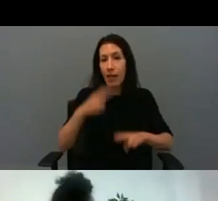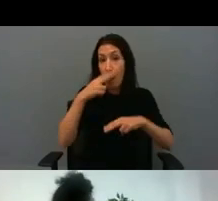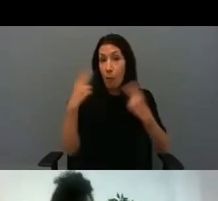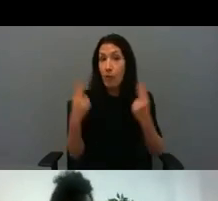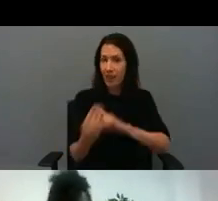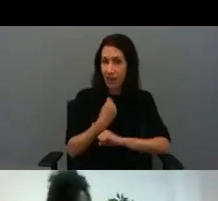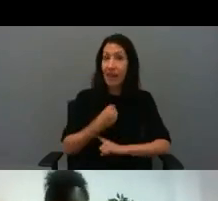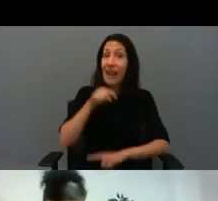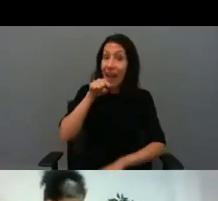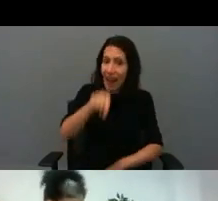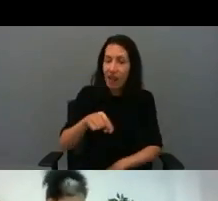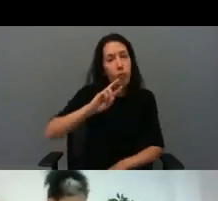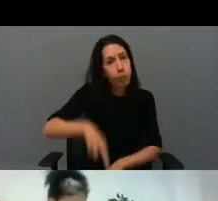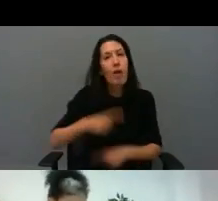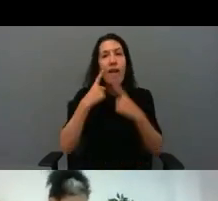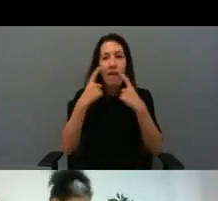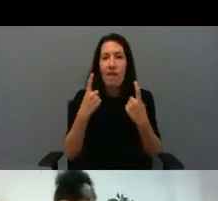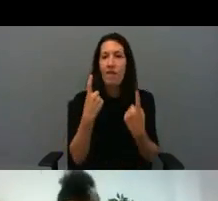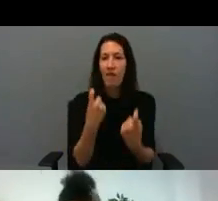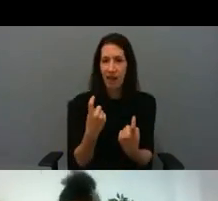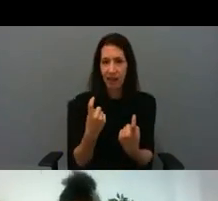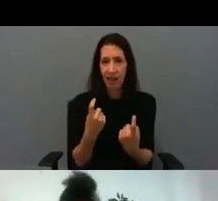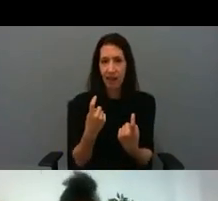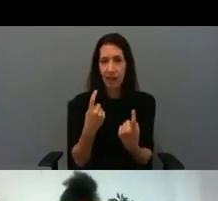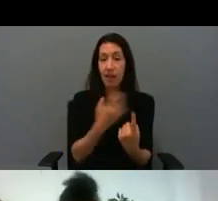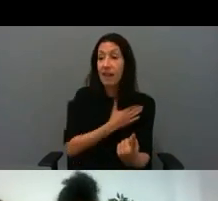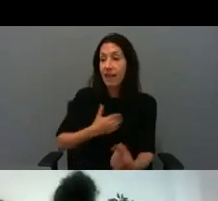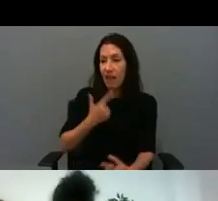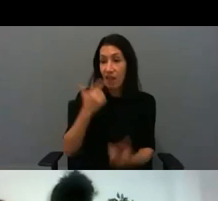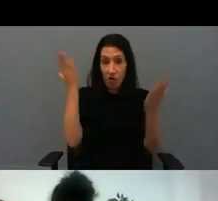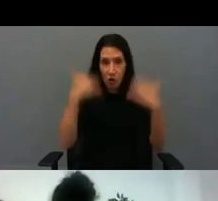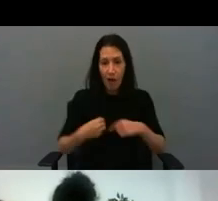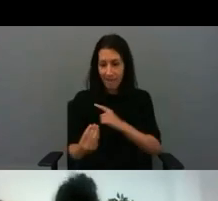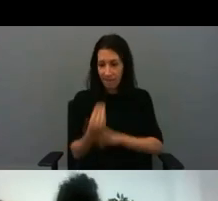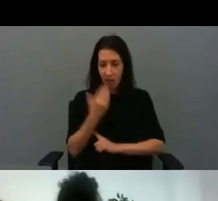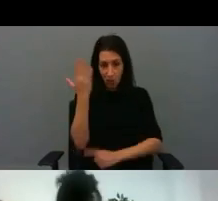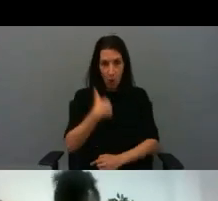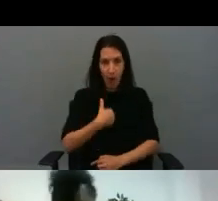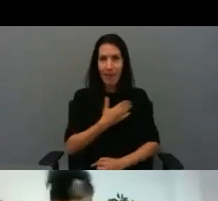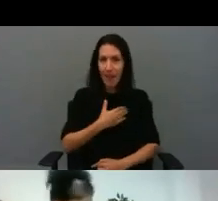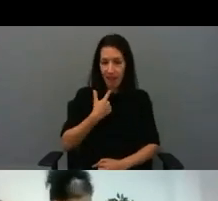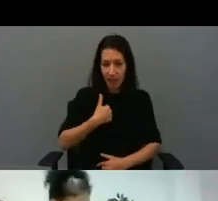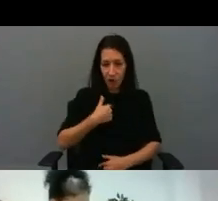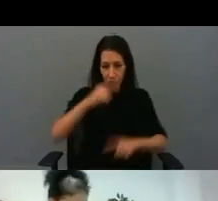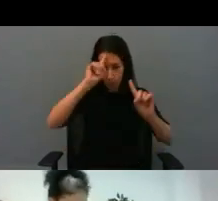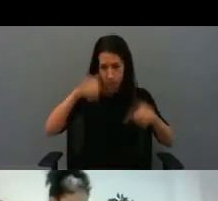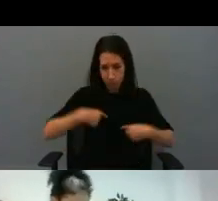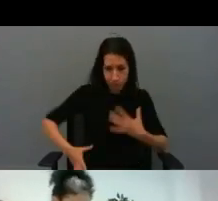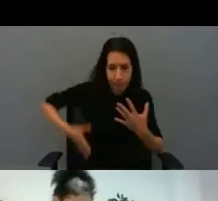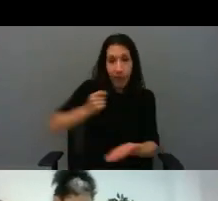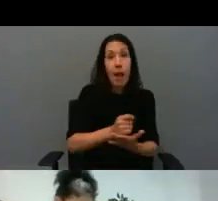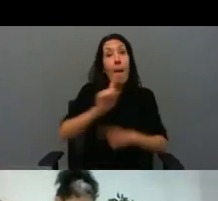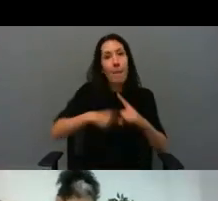carencia. La gran carencia, y os diré más, la gran carencia de que no existen, no están financiados y que además no están